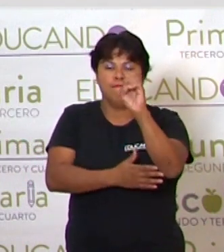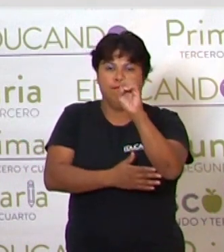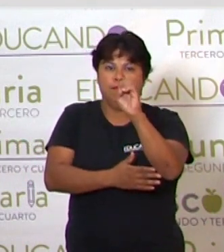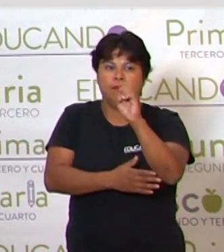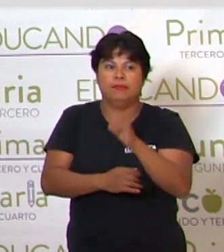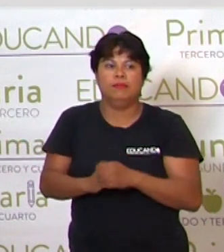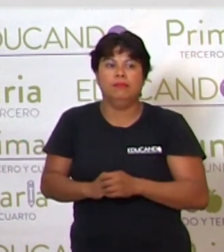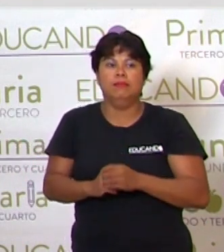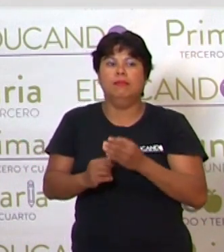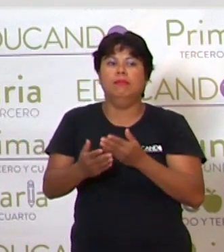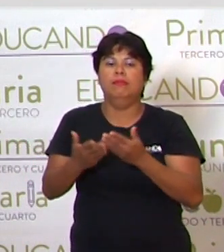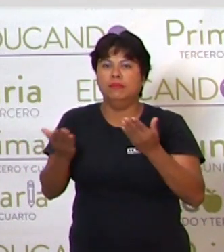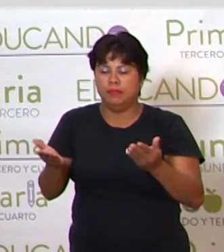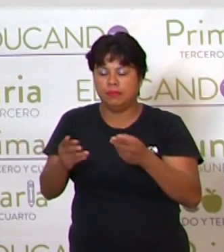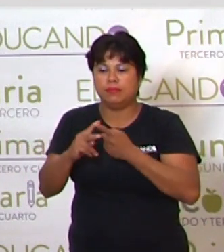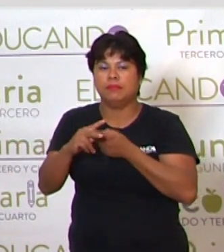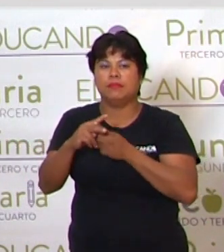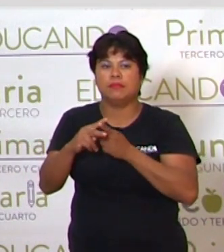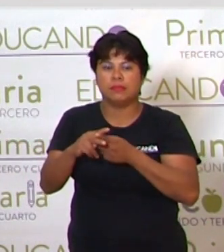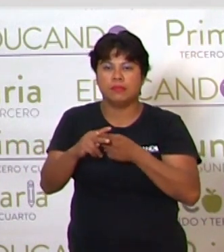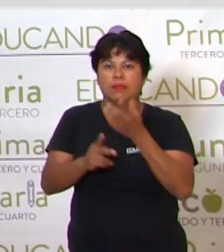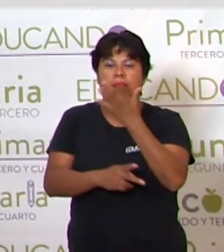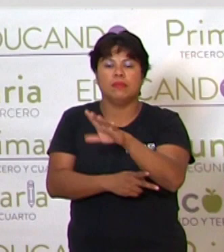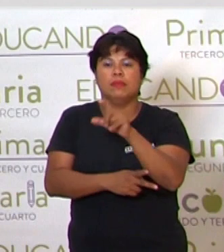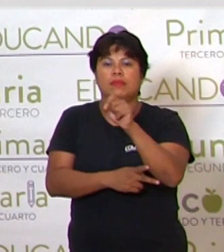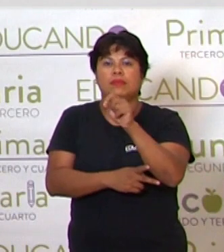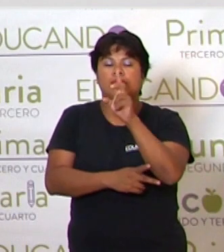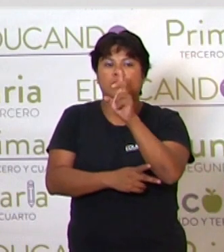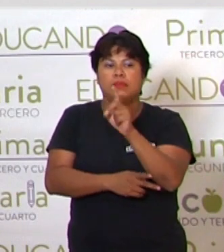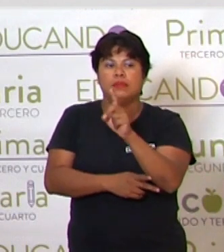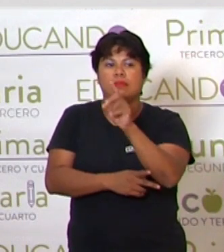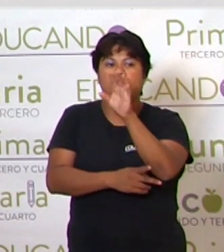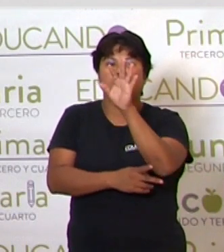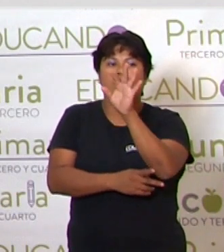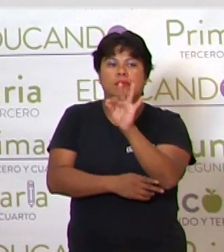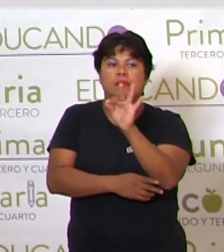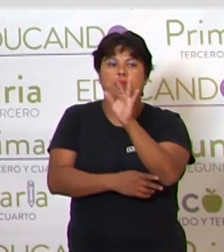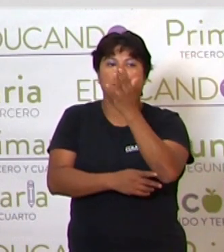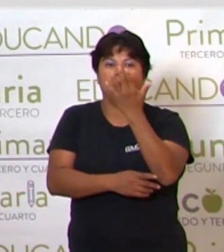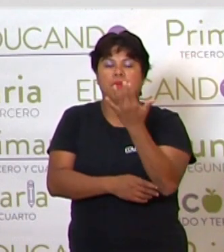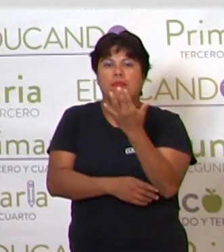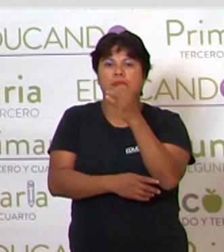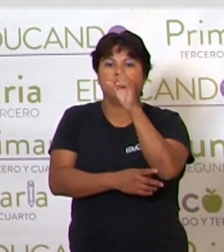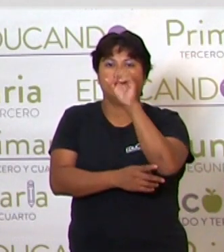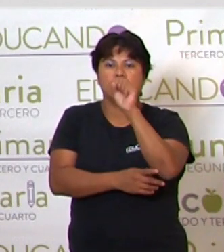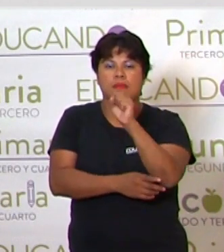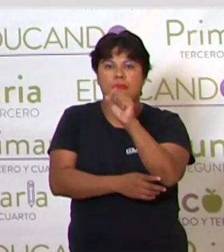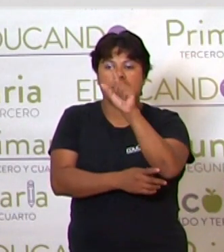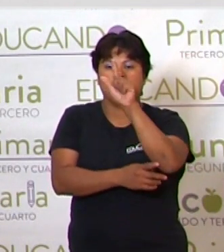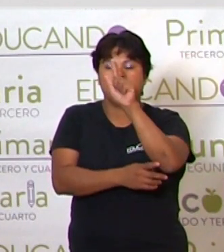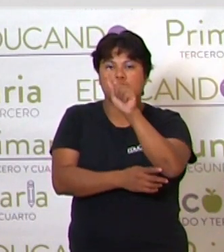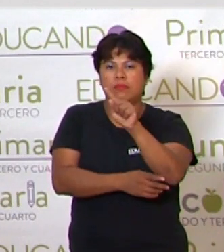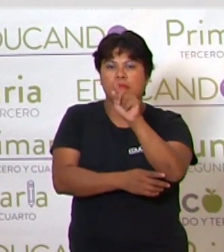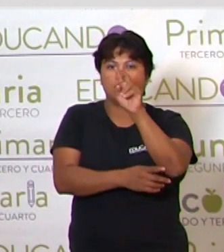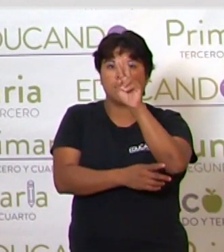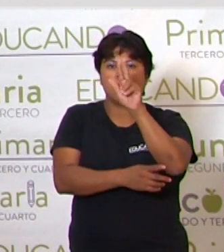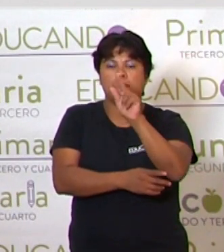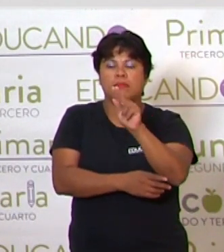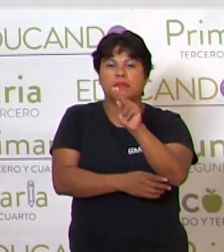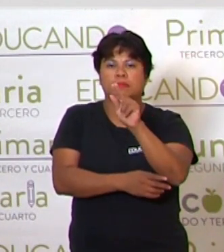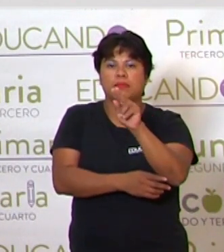¿Sí? Y ahora sí contamos. 10, 20, 30, 40, 50, 60,